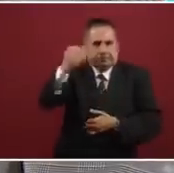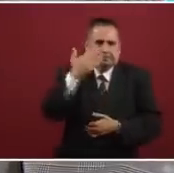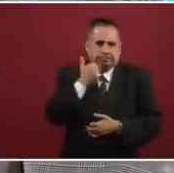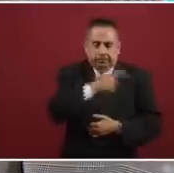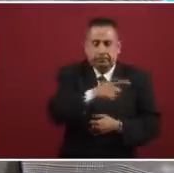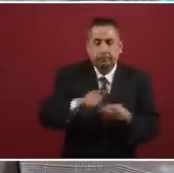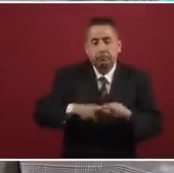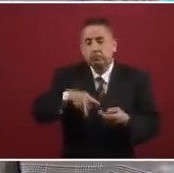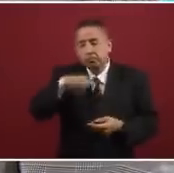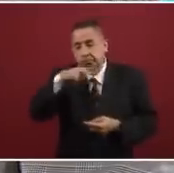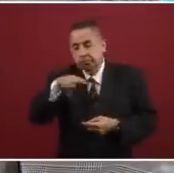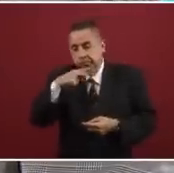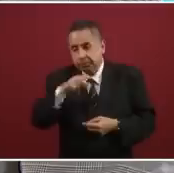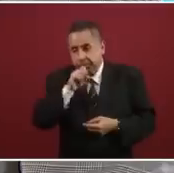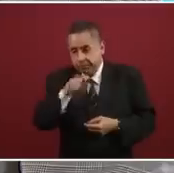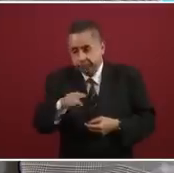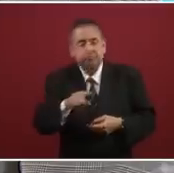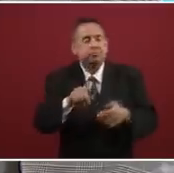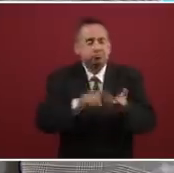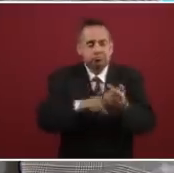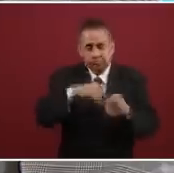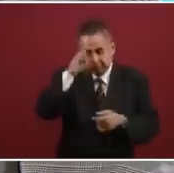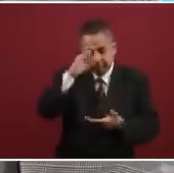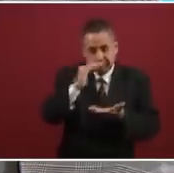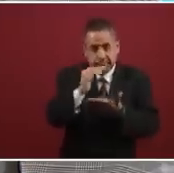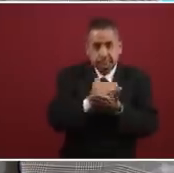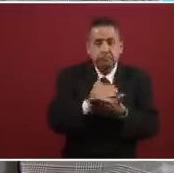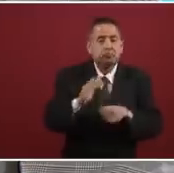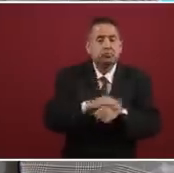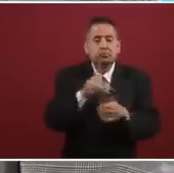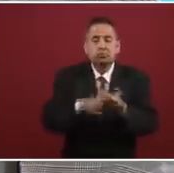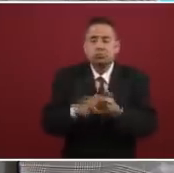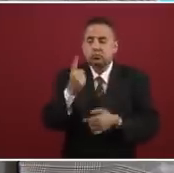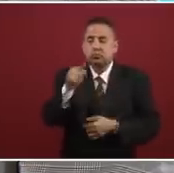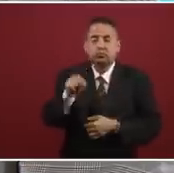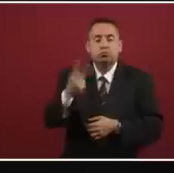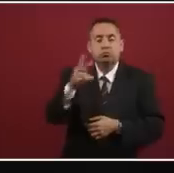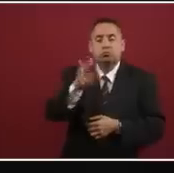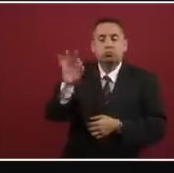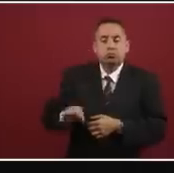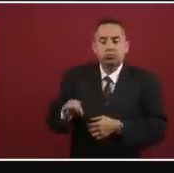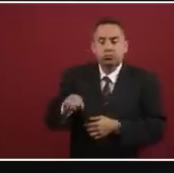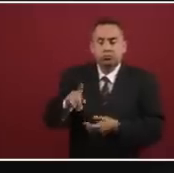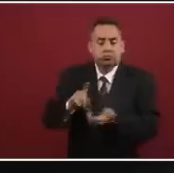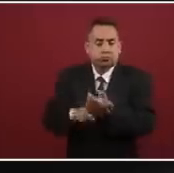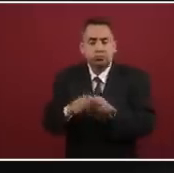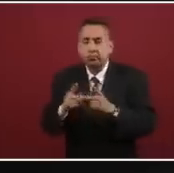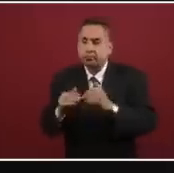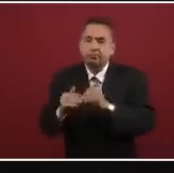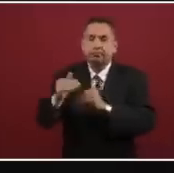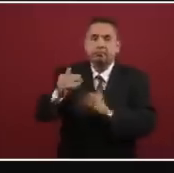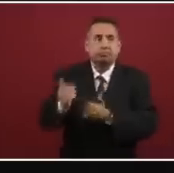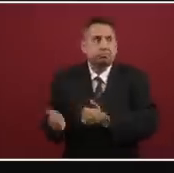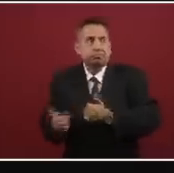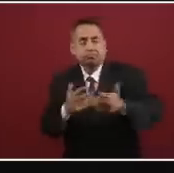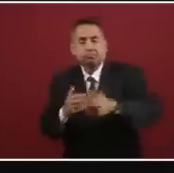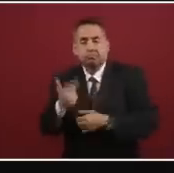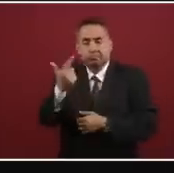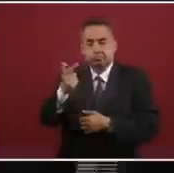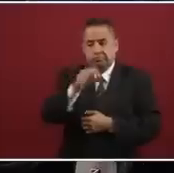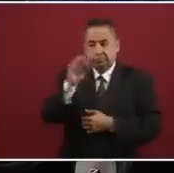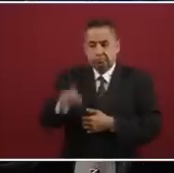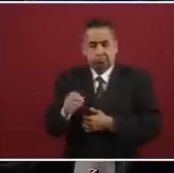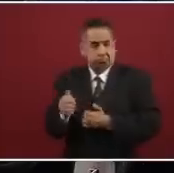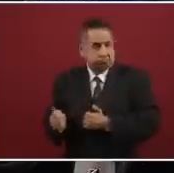del aguacate también se toma en cuenta una disminución en la producción de 1.2% y un aumento en la exportación del